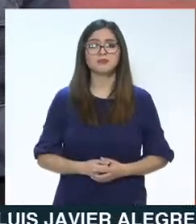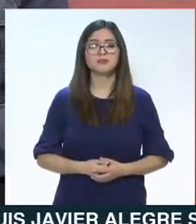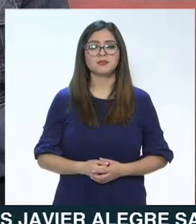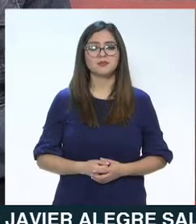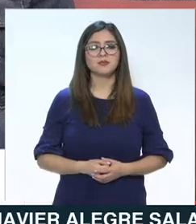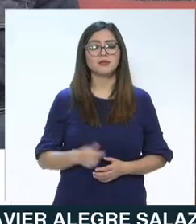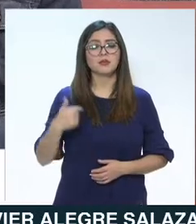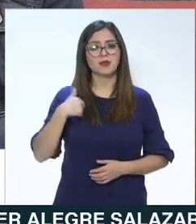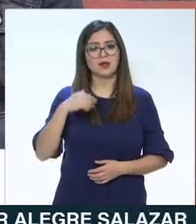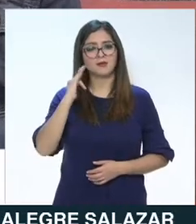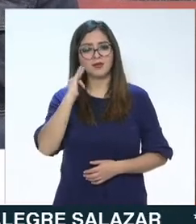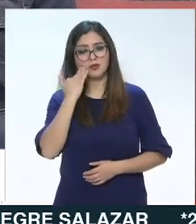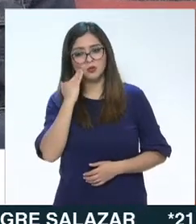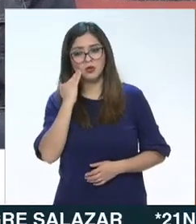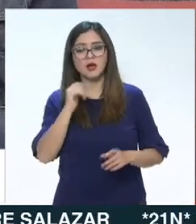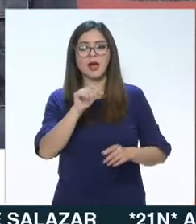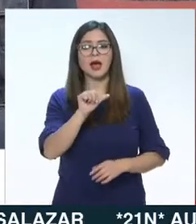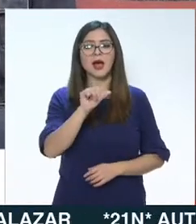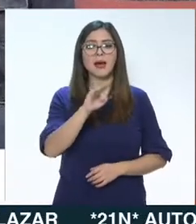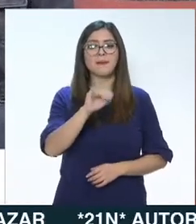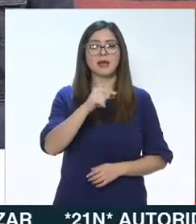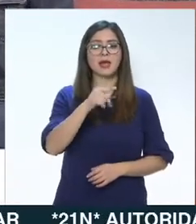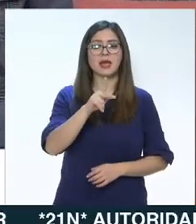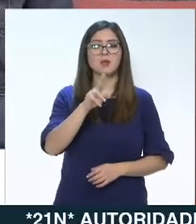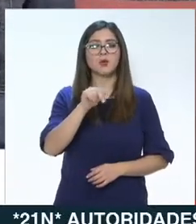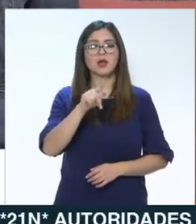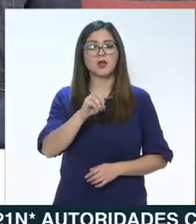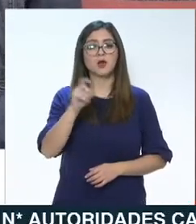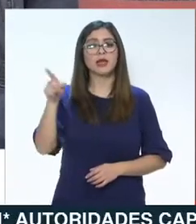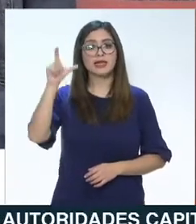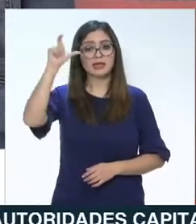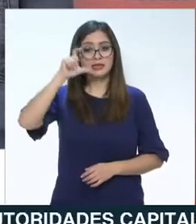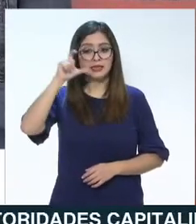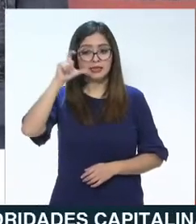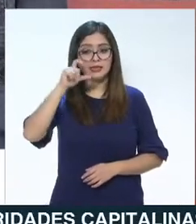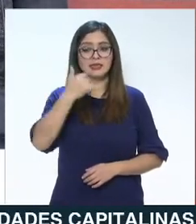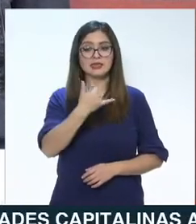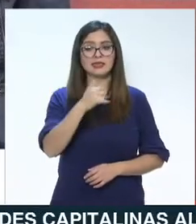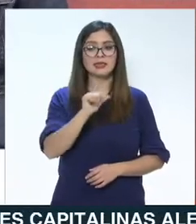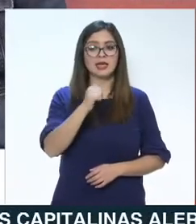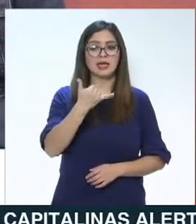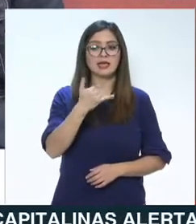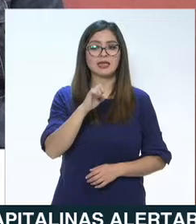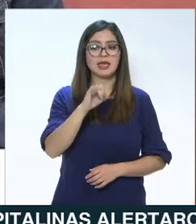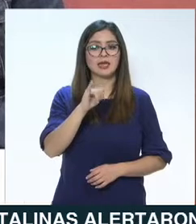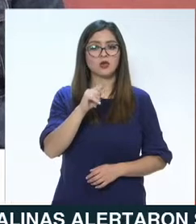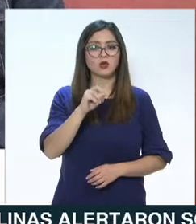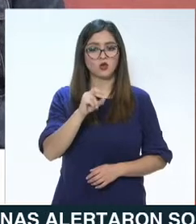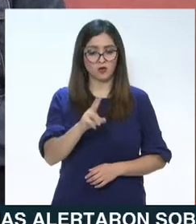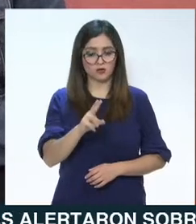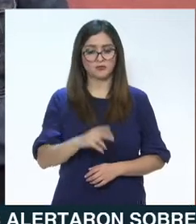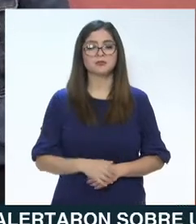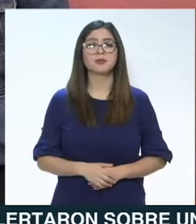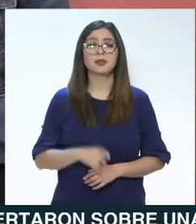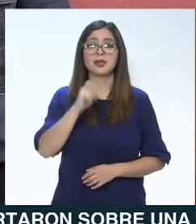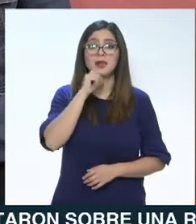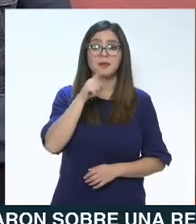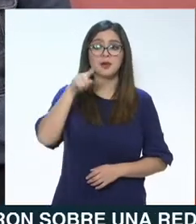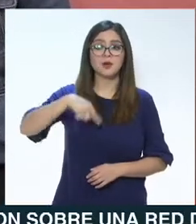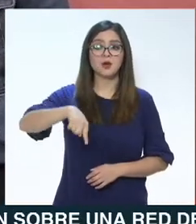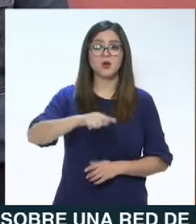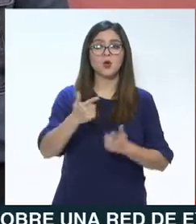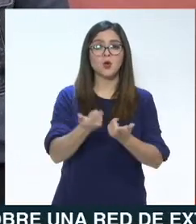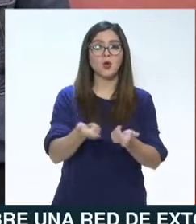tengo Facebook, me pueden encontrar como Abigail Pulido y en Instagram como Yayator. Y también están las redes sociales del